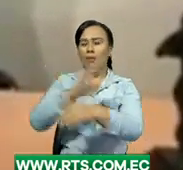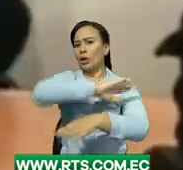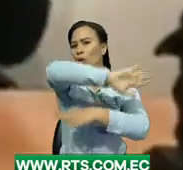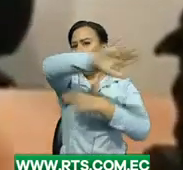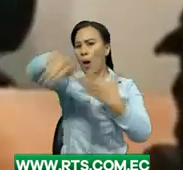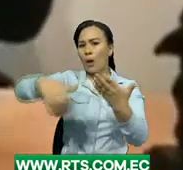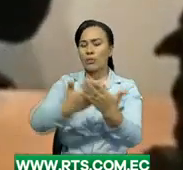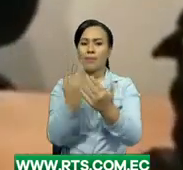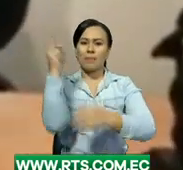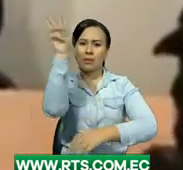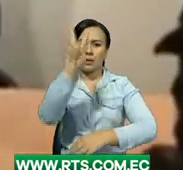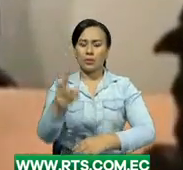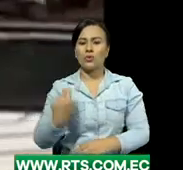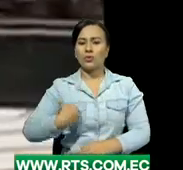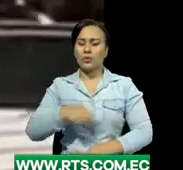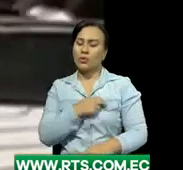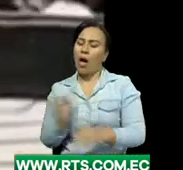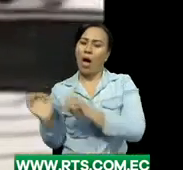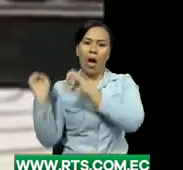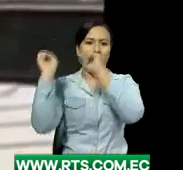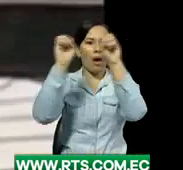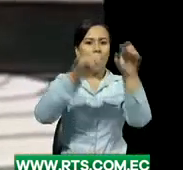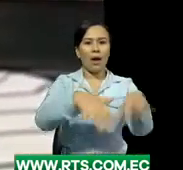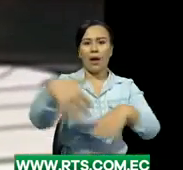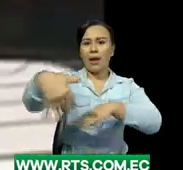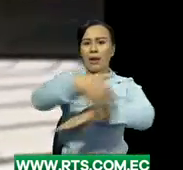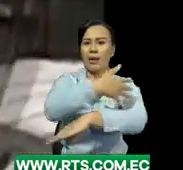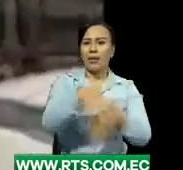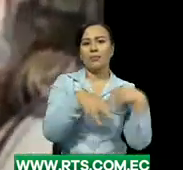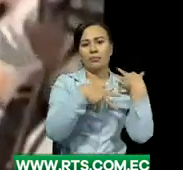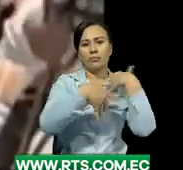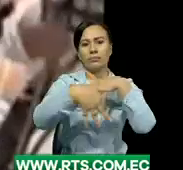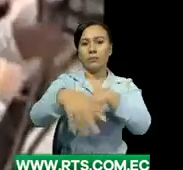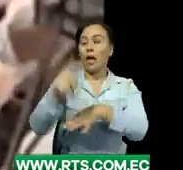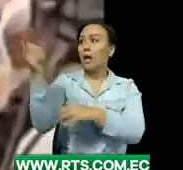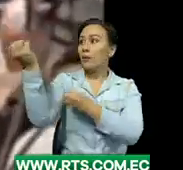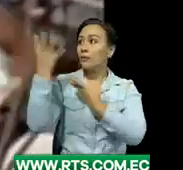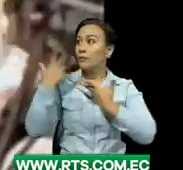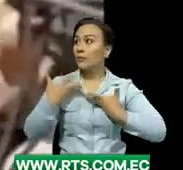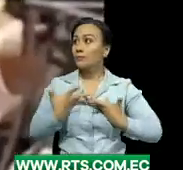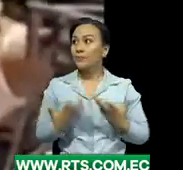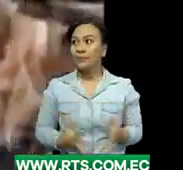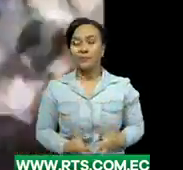estaremos en las calles. Informó Julio César Saona.